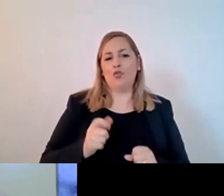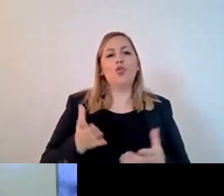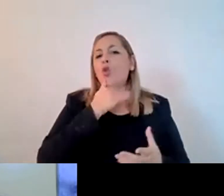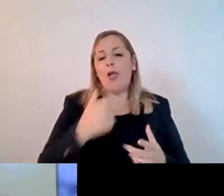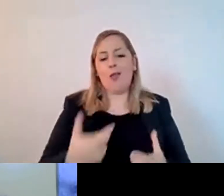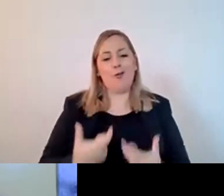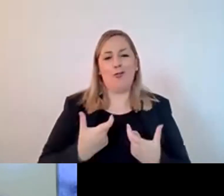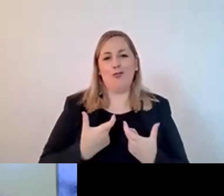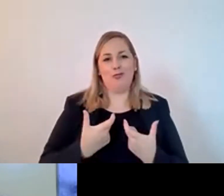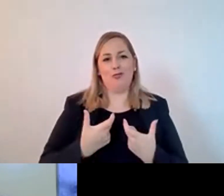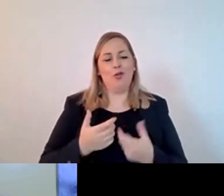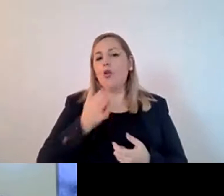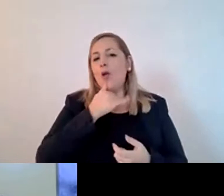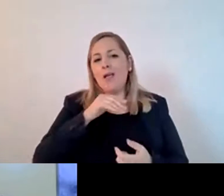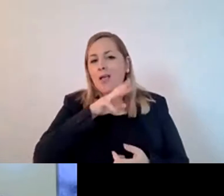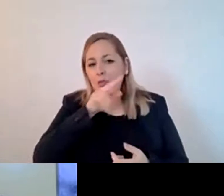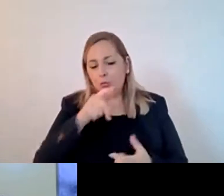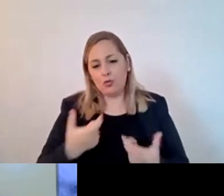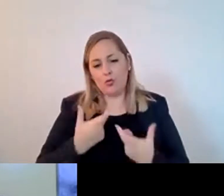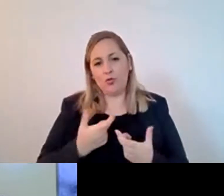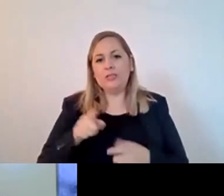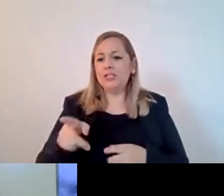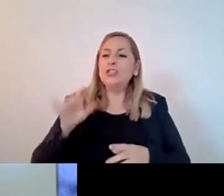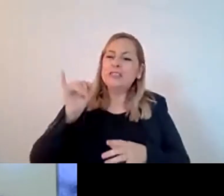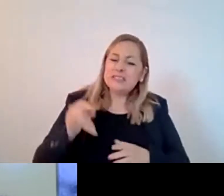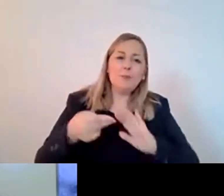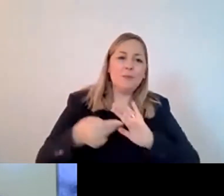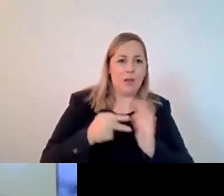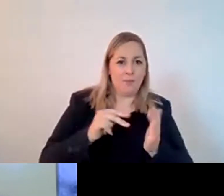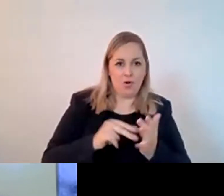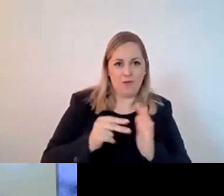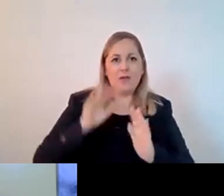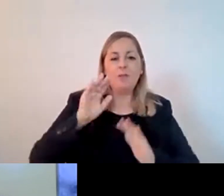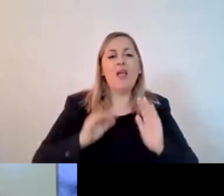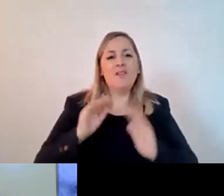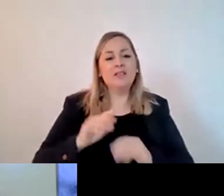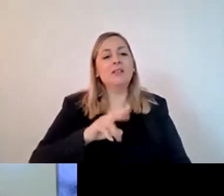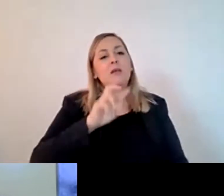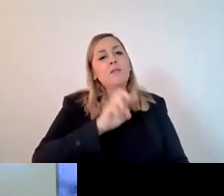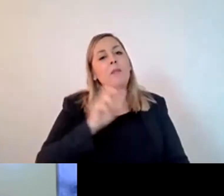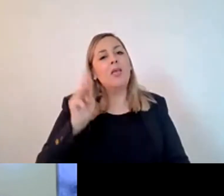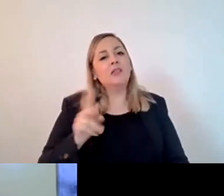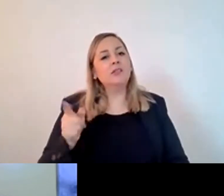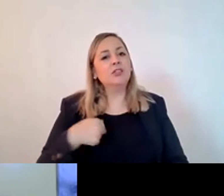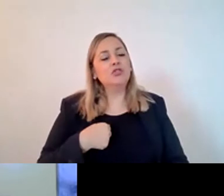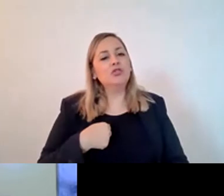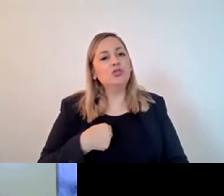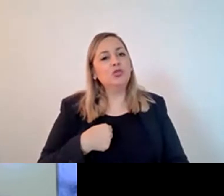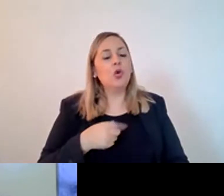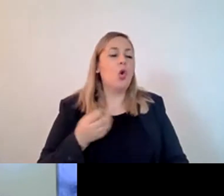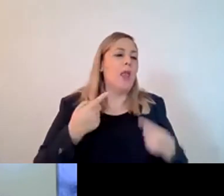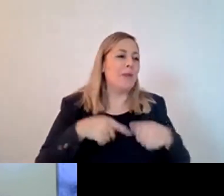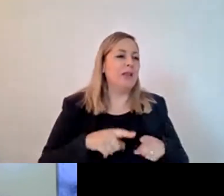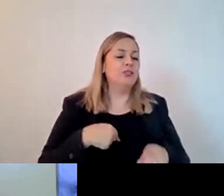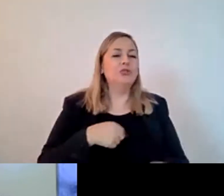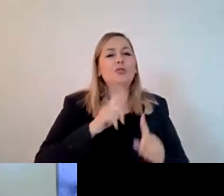no lo tienen los adultos, entonces se viven metiendo en lío. Muchas veces los papás dicen, o la pareja dice,